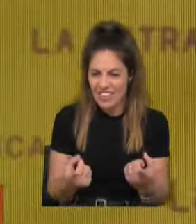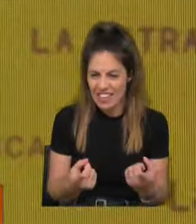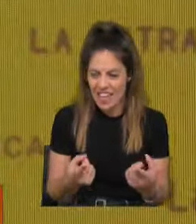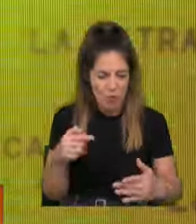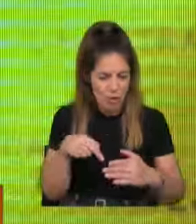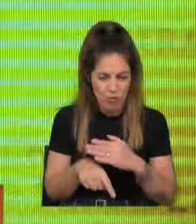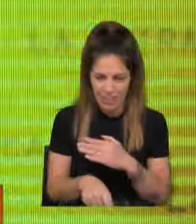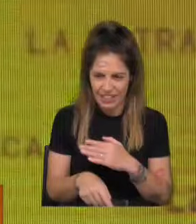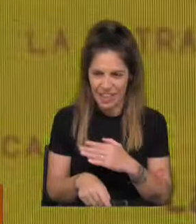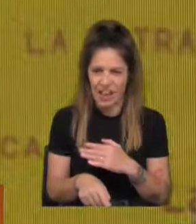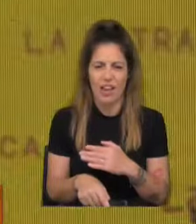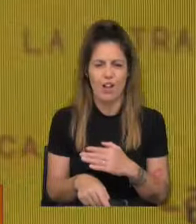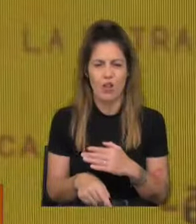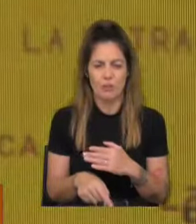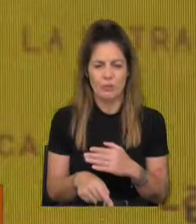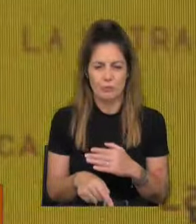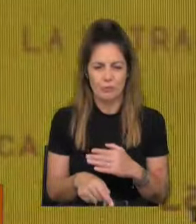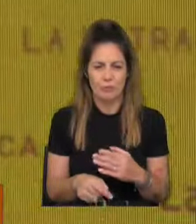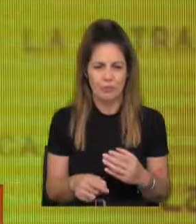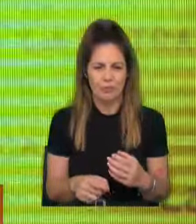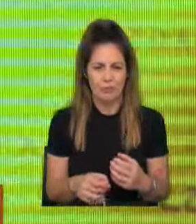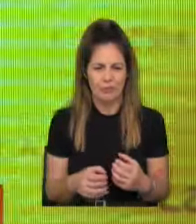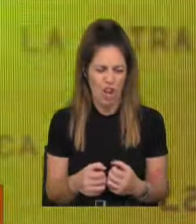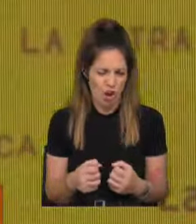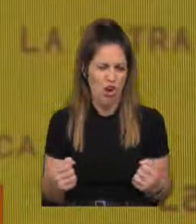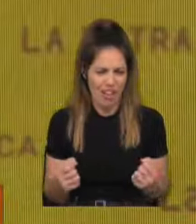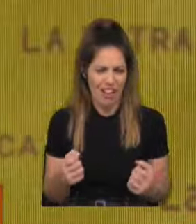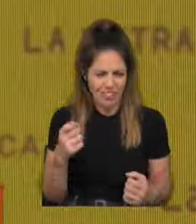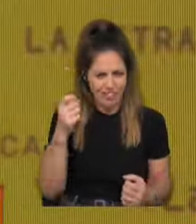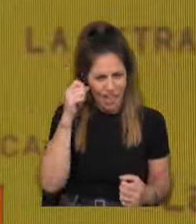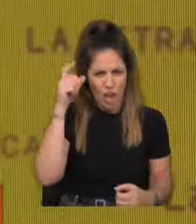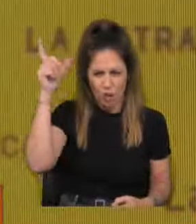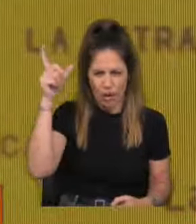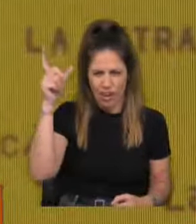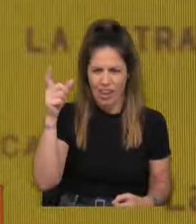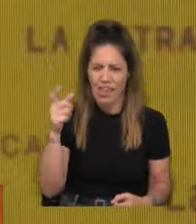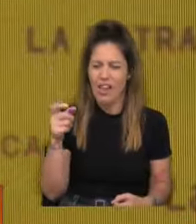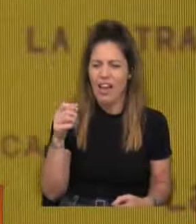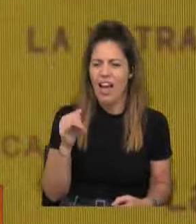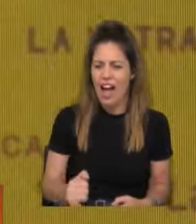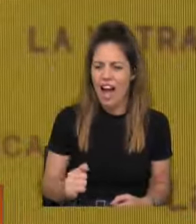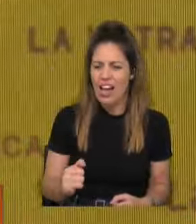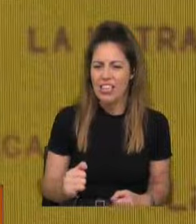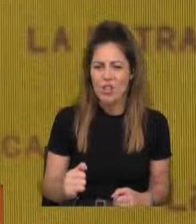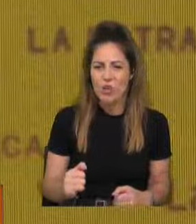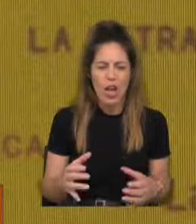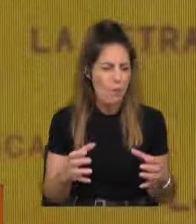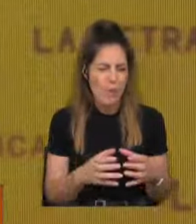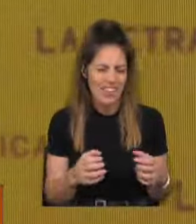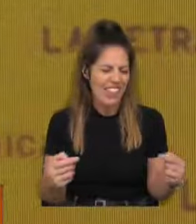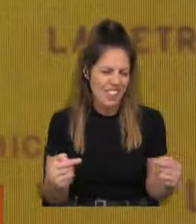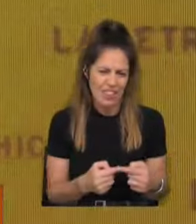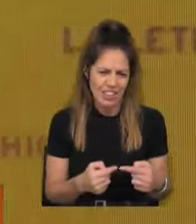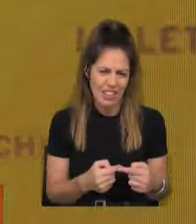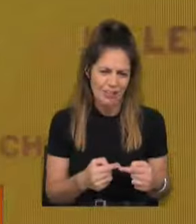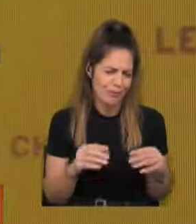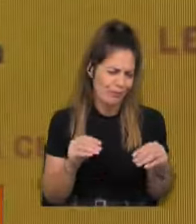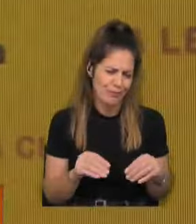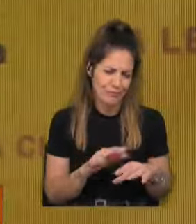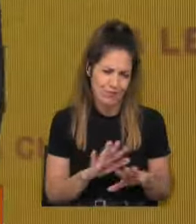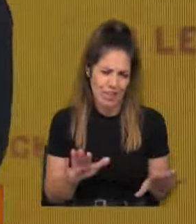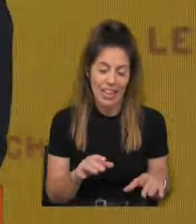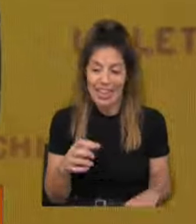profundidad de de coraje intelectual hay una hay una parte del debate que es chatarra que es el ya hablamos